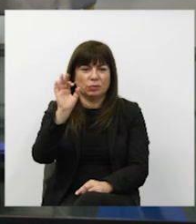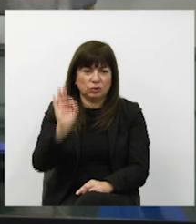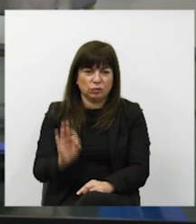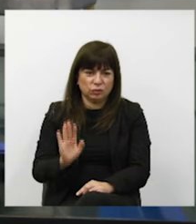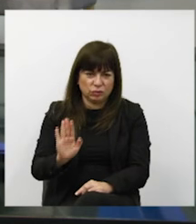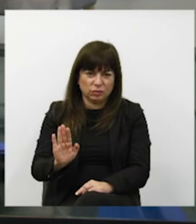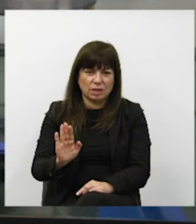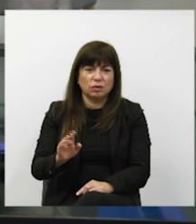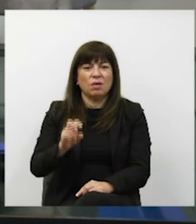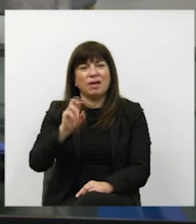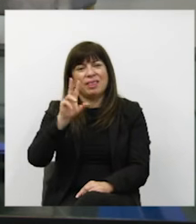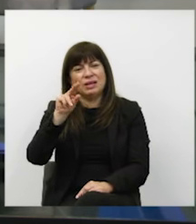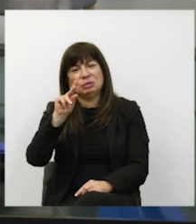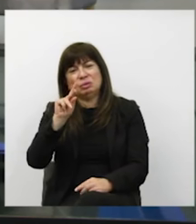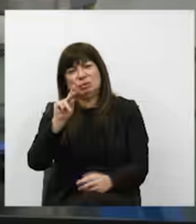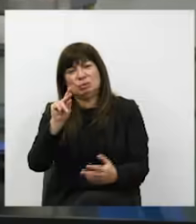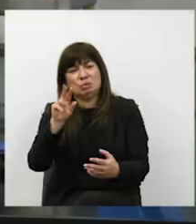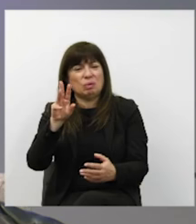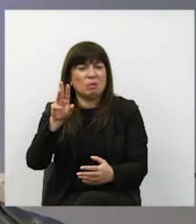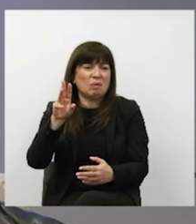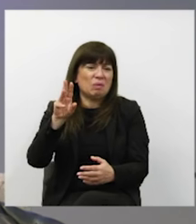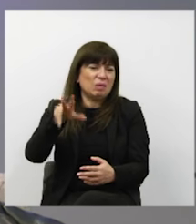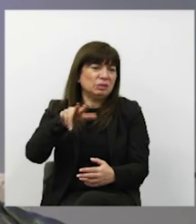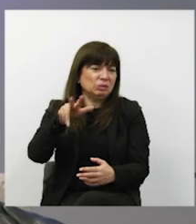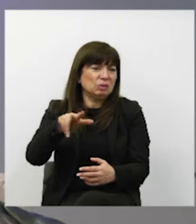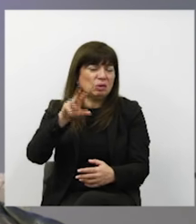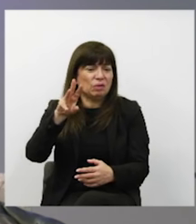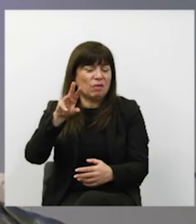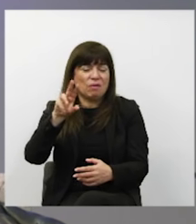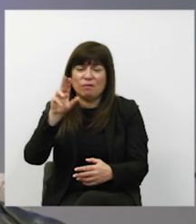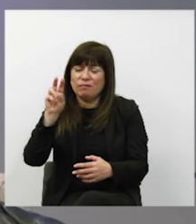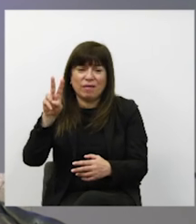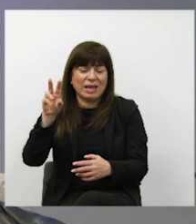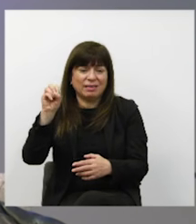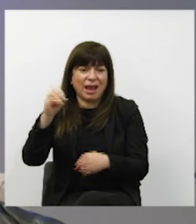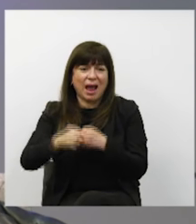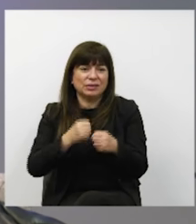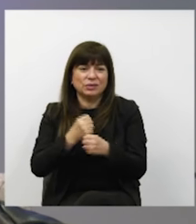la edad de los 18 o 20 años es muy difícil dárselas. Y no solamente la